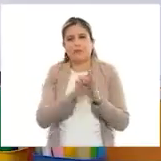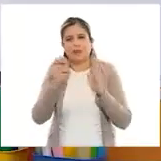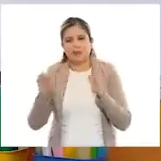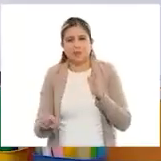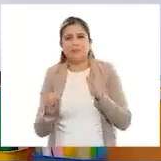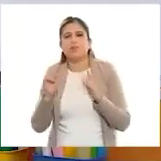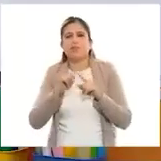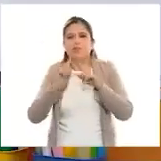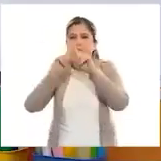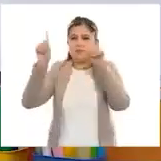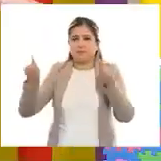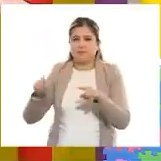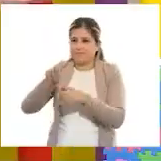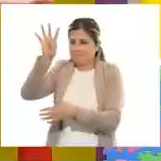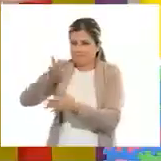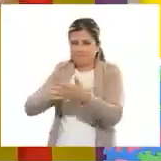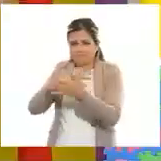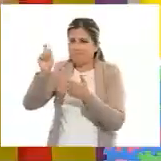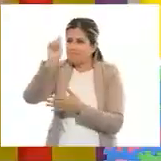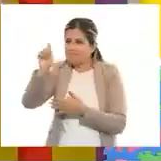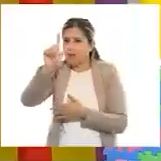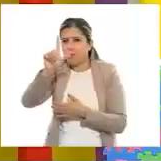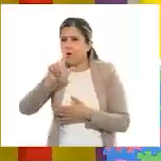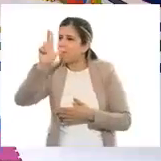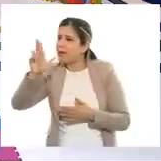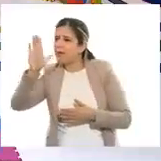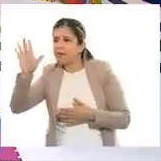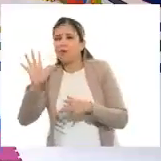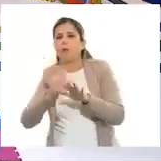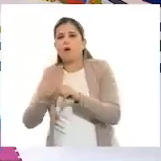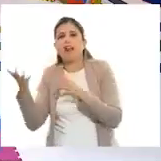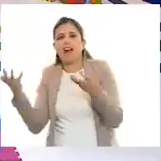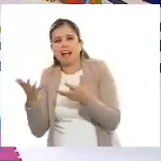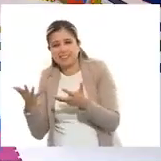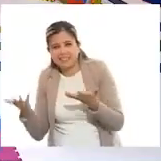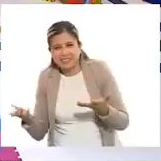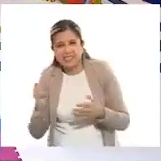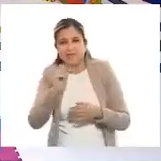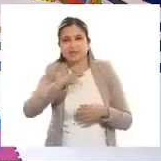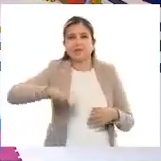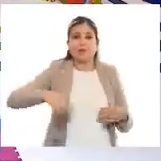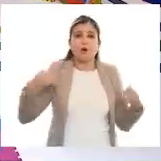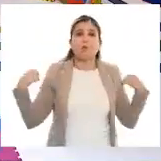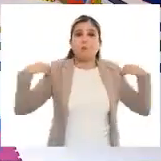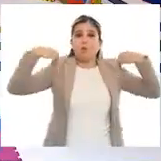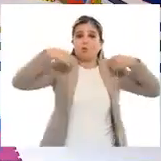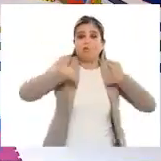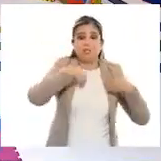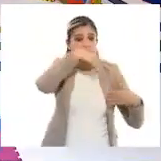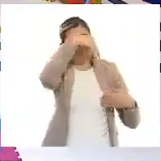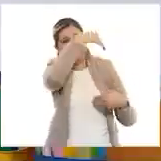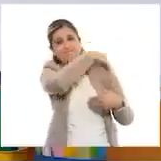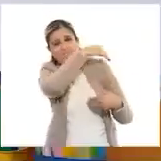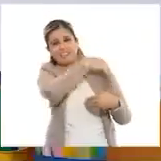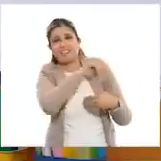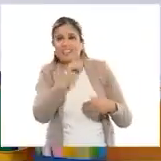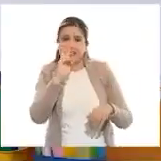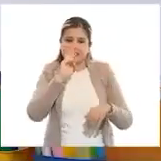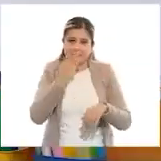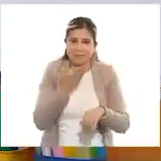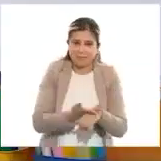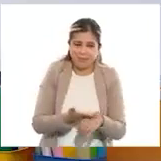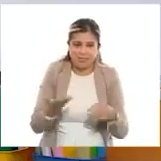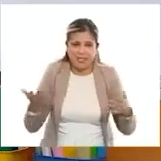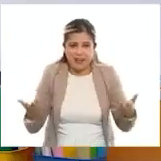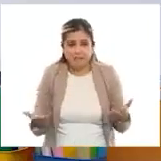dijimos el pizarrón de Carola. Ajá. Por ejemplo, lo que tú hiciste al principio, que nos comentaste. Ah, sí, mi mochila de las responsabilidades. La mochila de las responsabilidades.